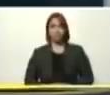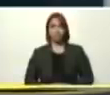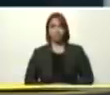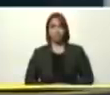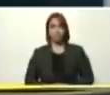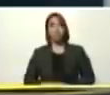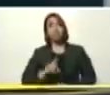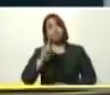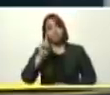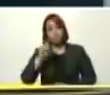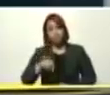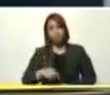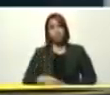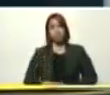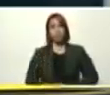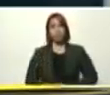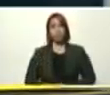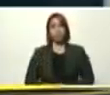También